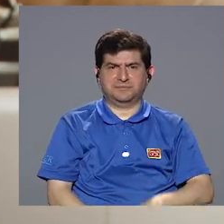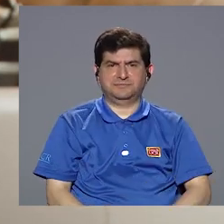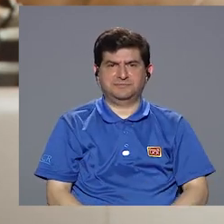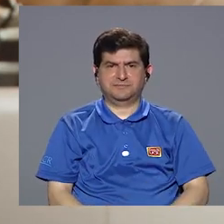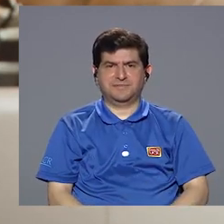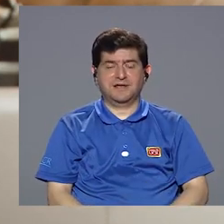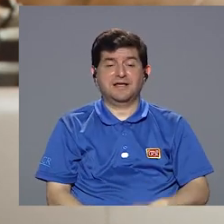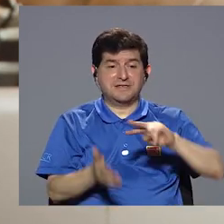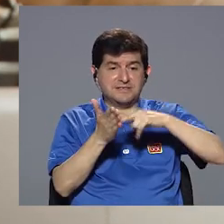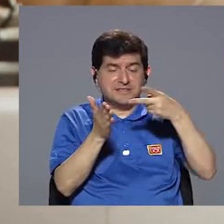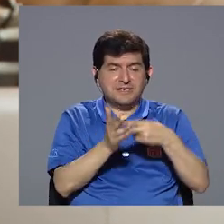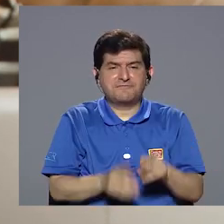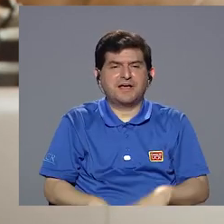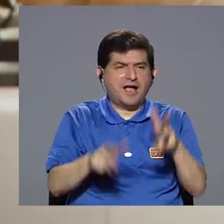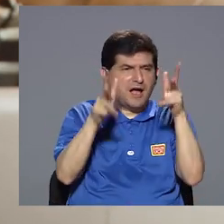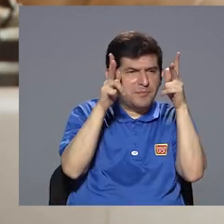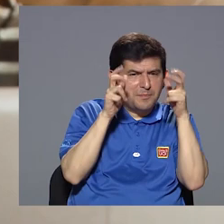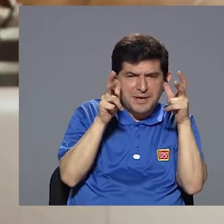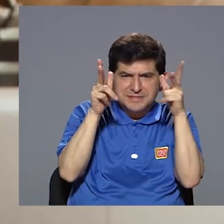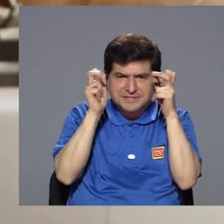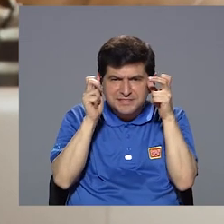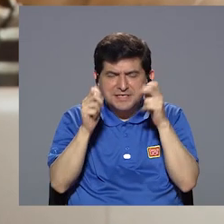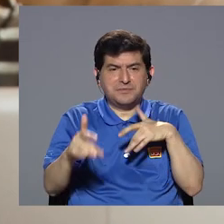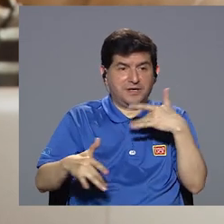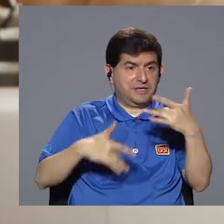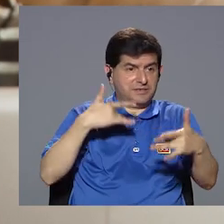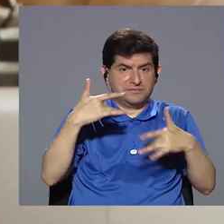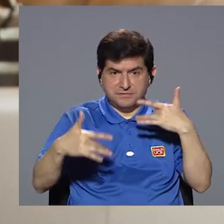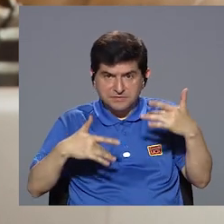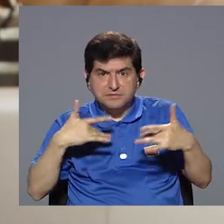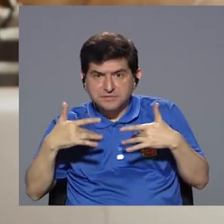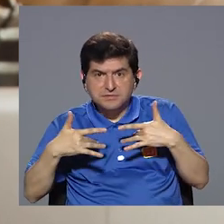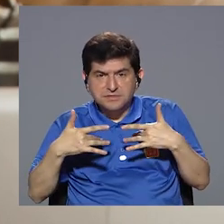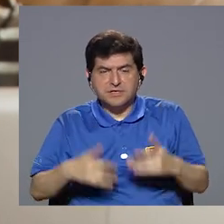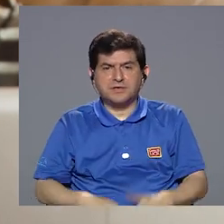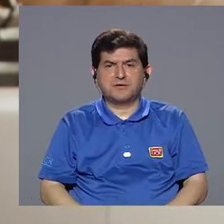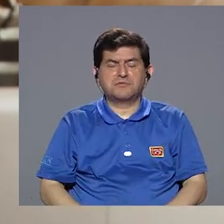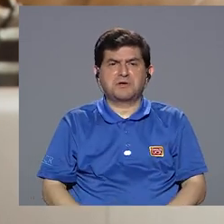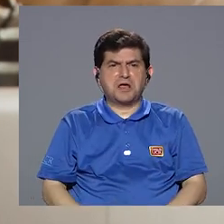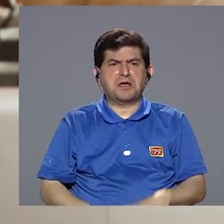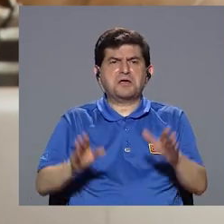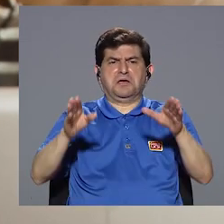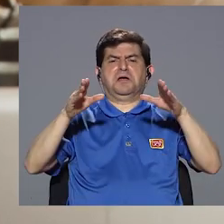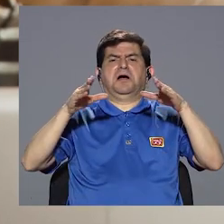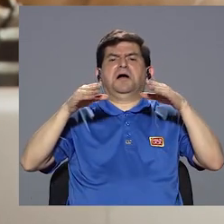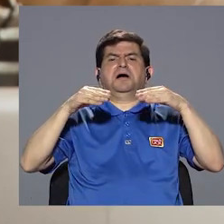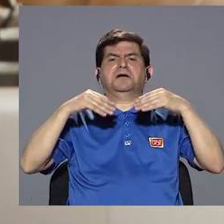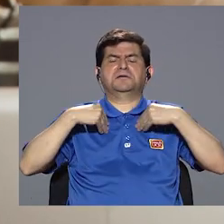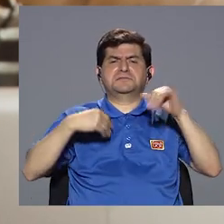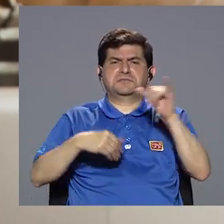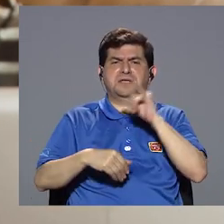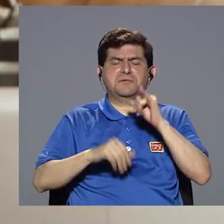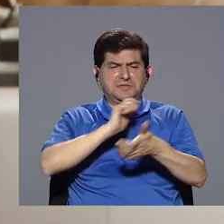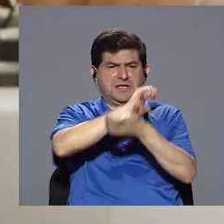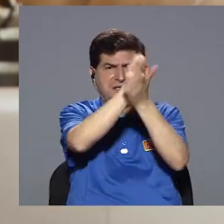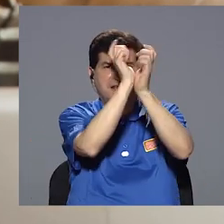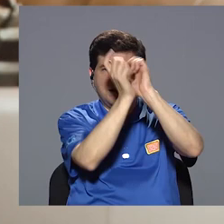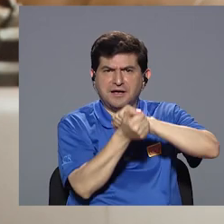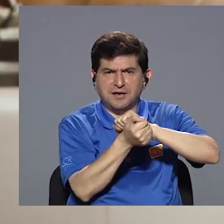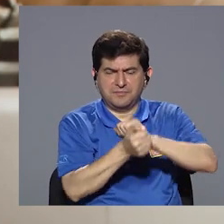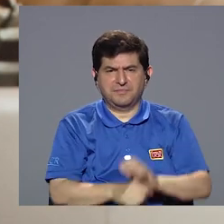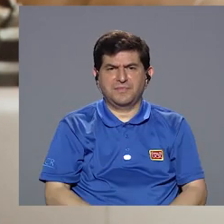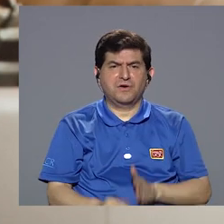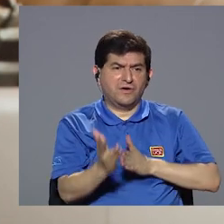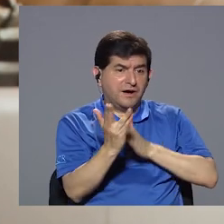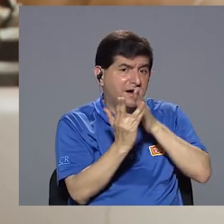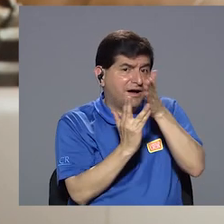sea es perceptiva es sensible es susceptible también de ser transformada